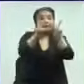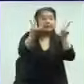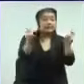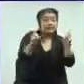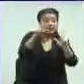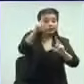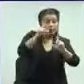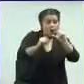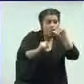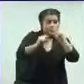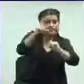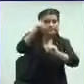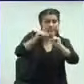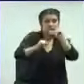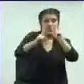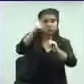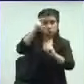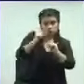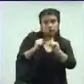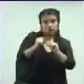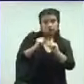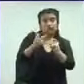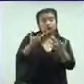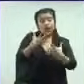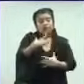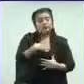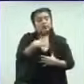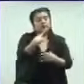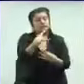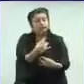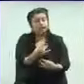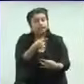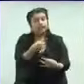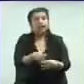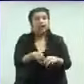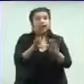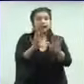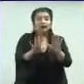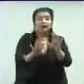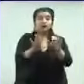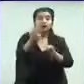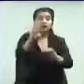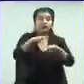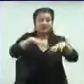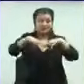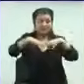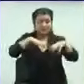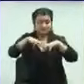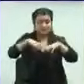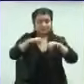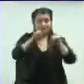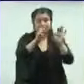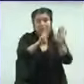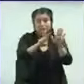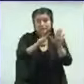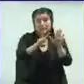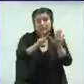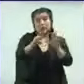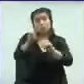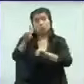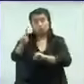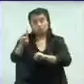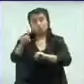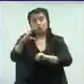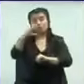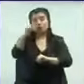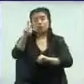llamo la atención particularmente a los 14 eventos de caminos, a los 71 eventos de